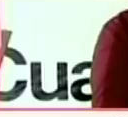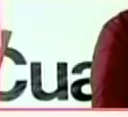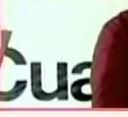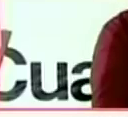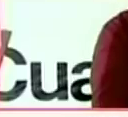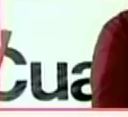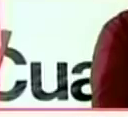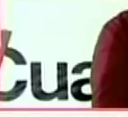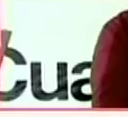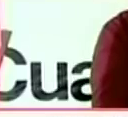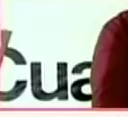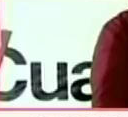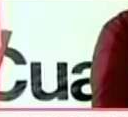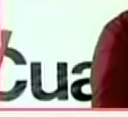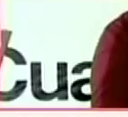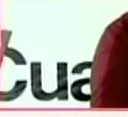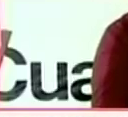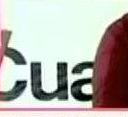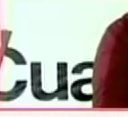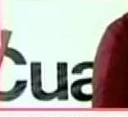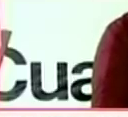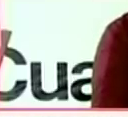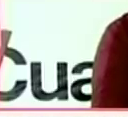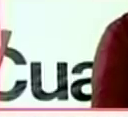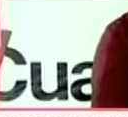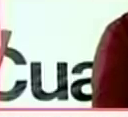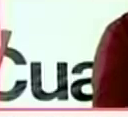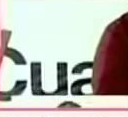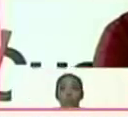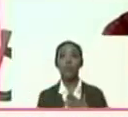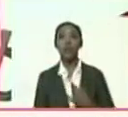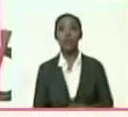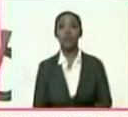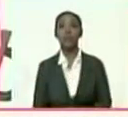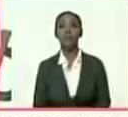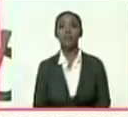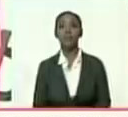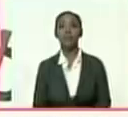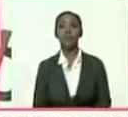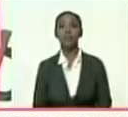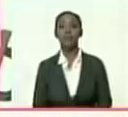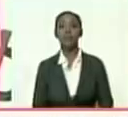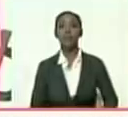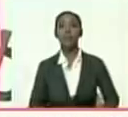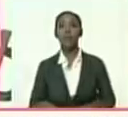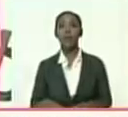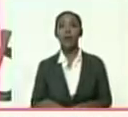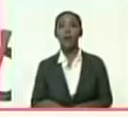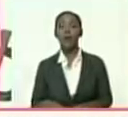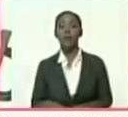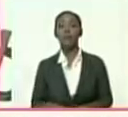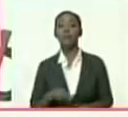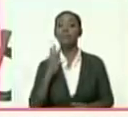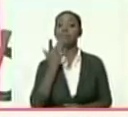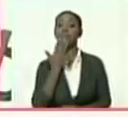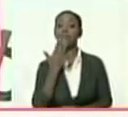de tapar los hechos ocurridos con la desvergüenza, con la falta de valor.